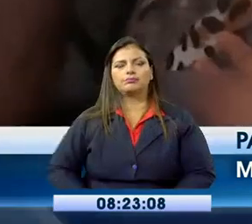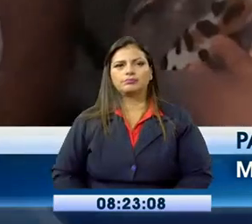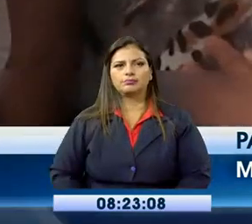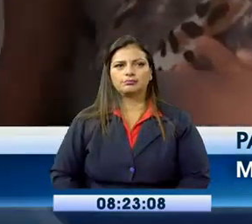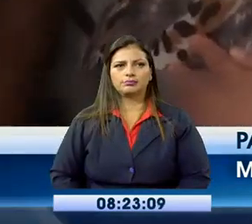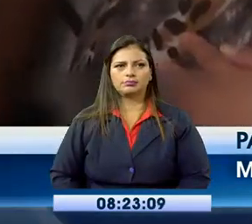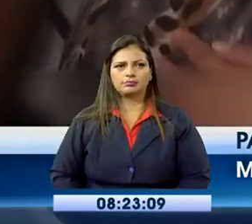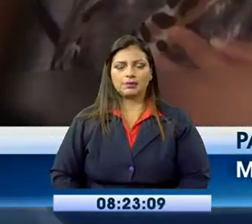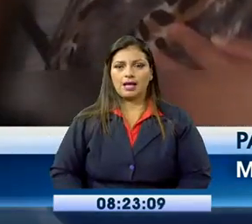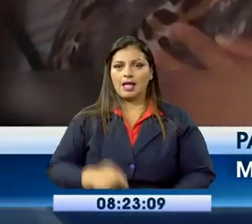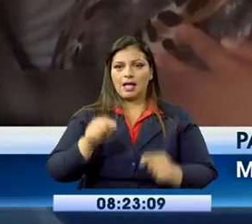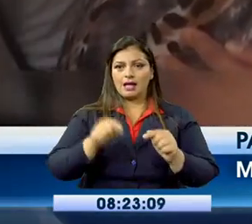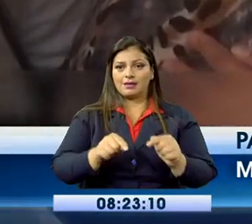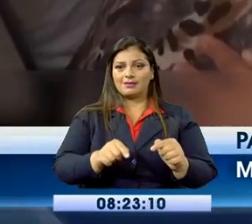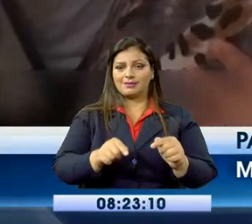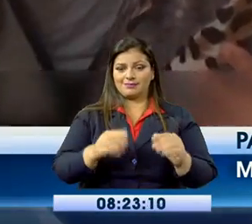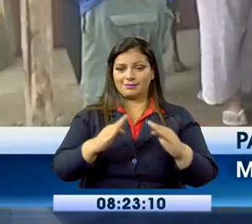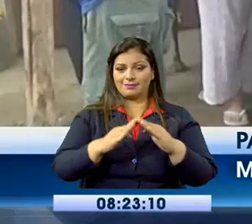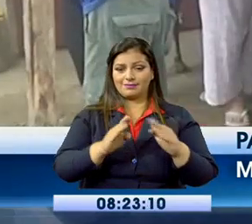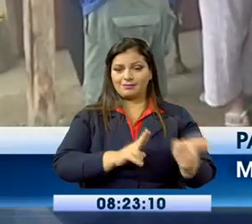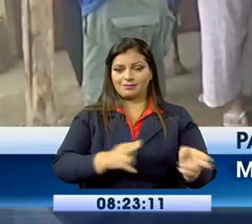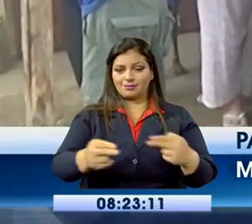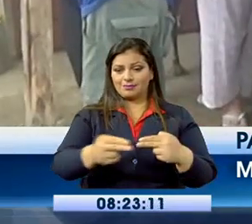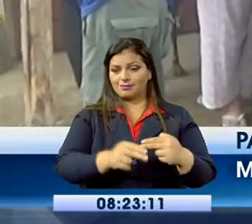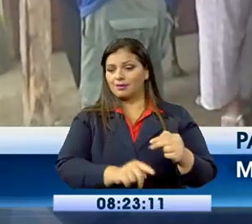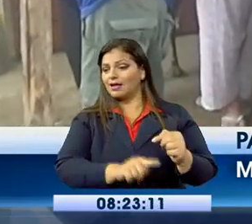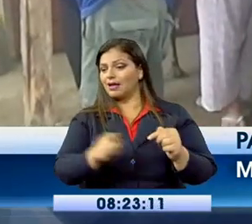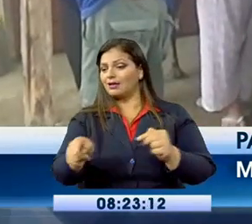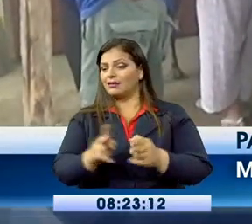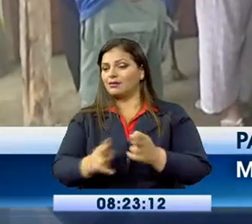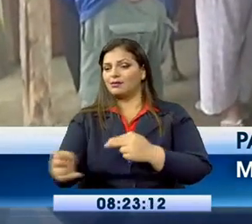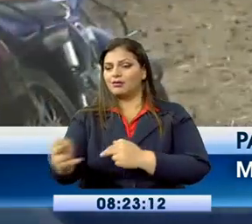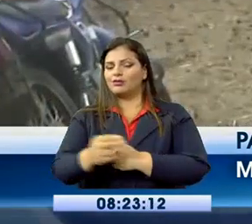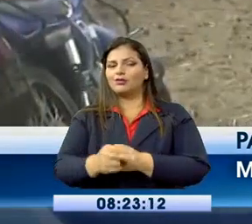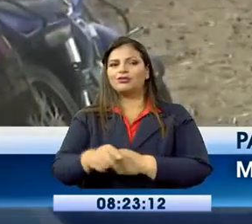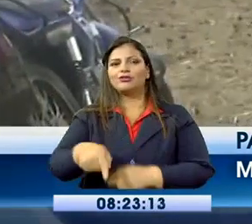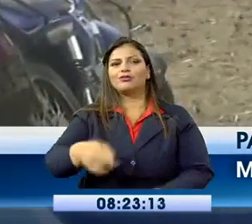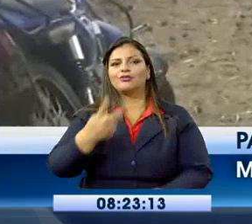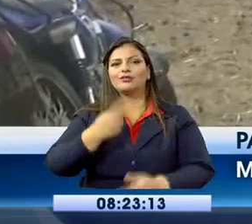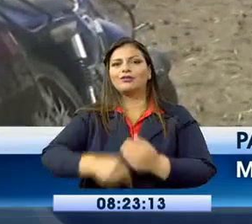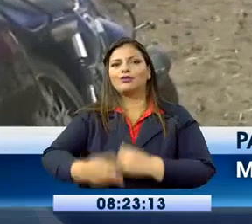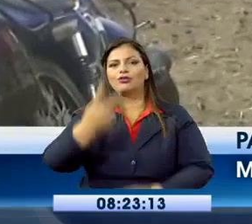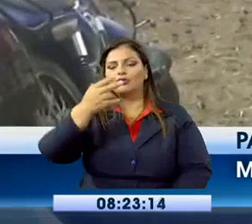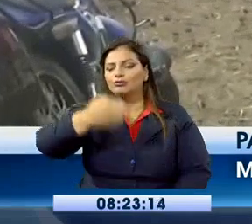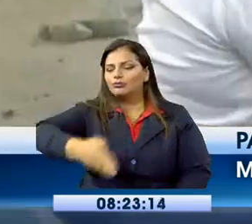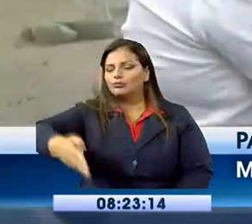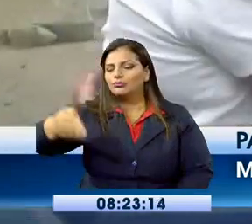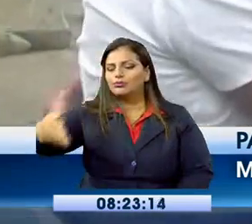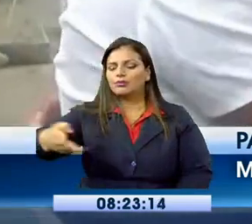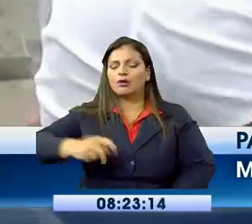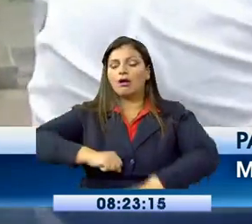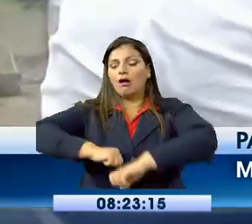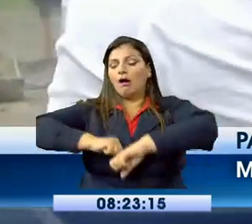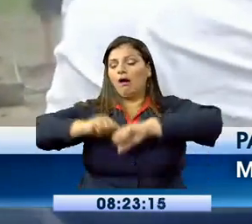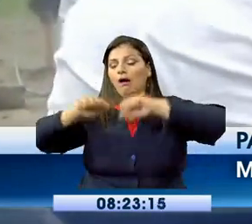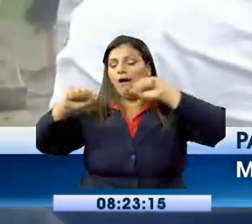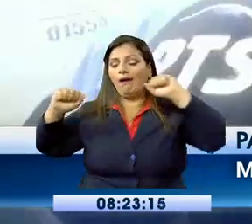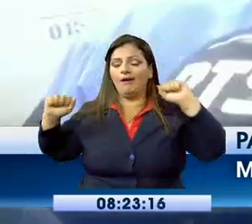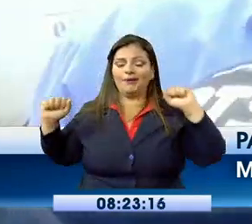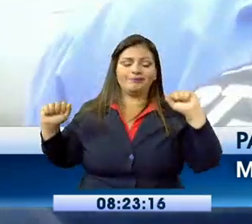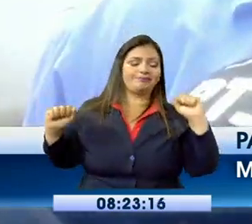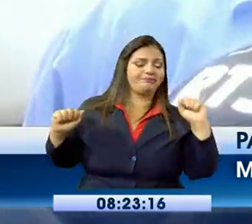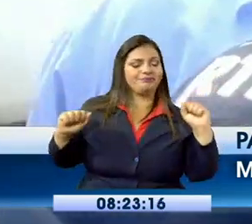2 menores de edad, hijos de la pareja, quienes descubrieron los cuerpos en la mañana. Según vecinos, antes de la medianoche escucharon